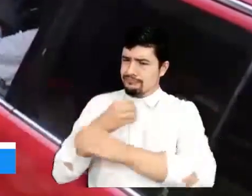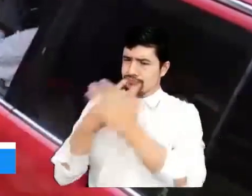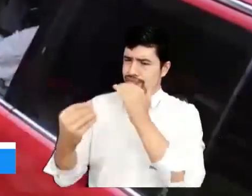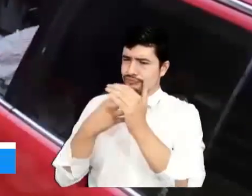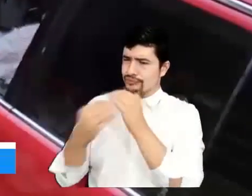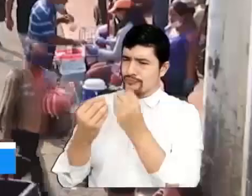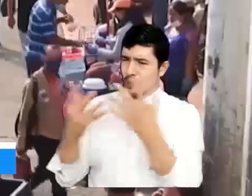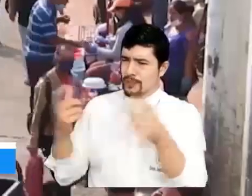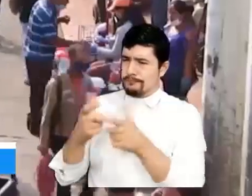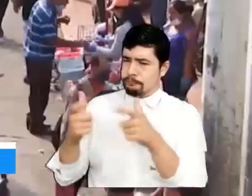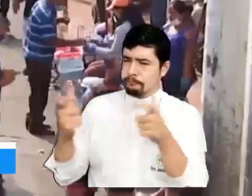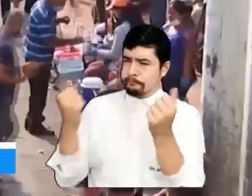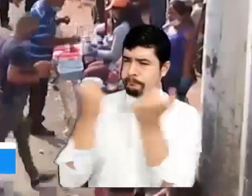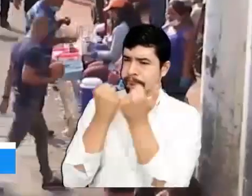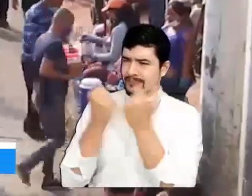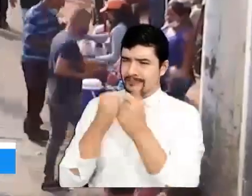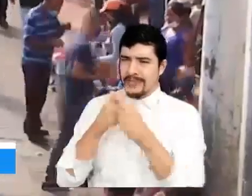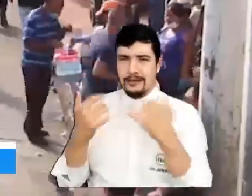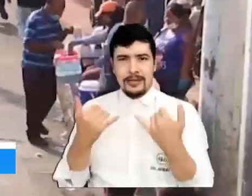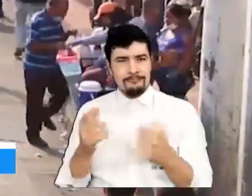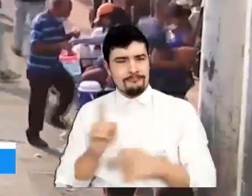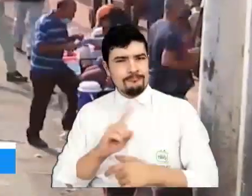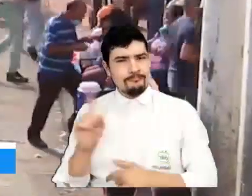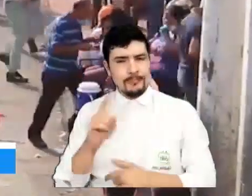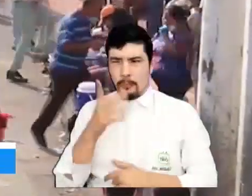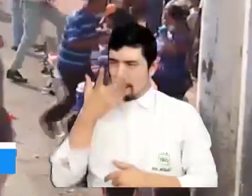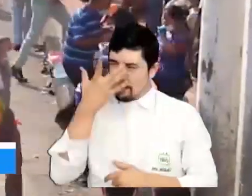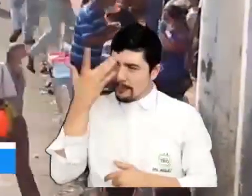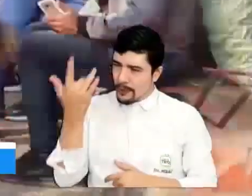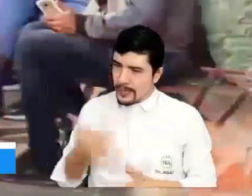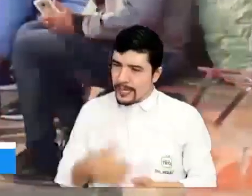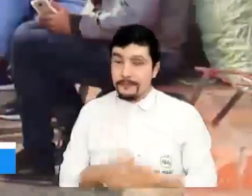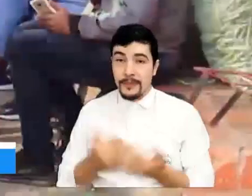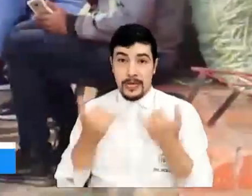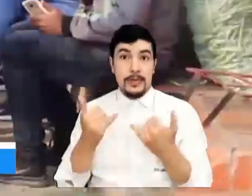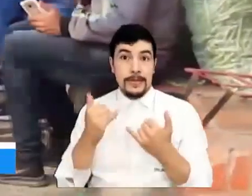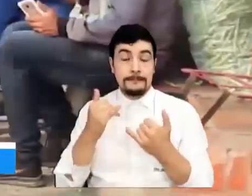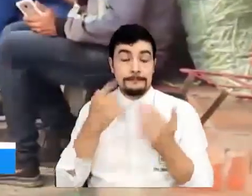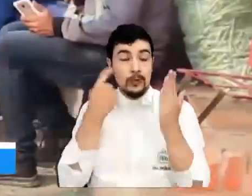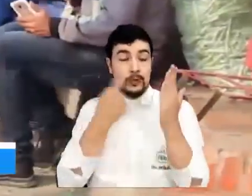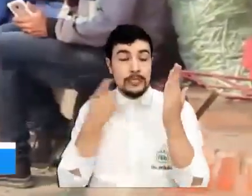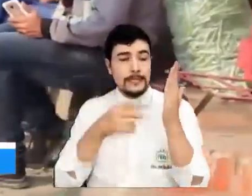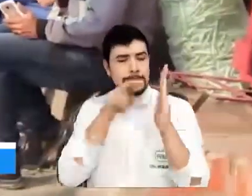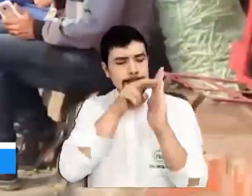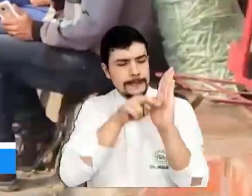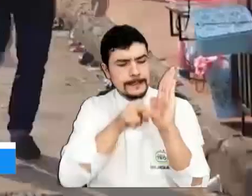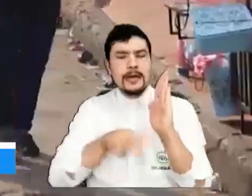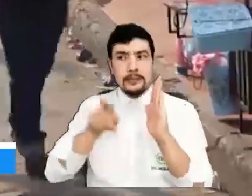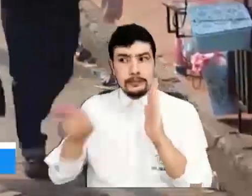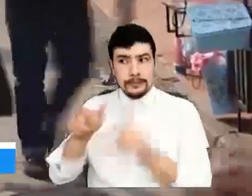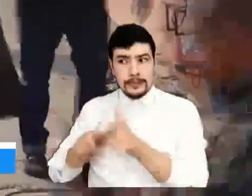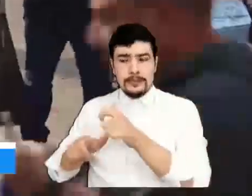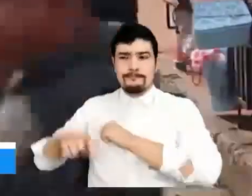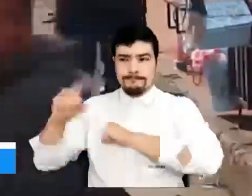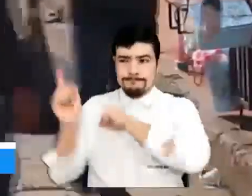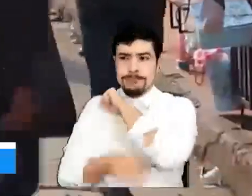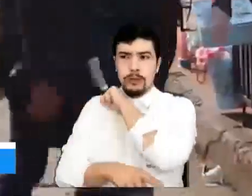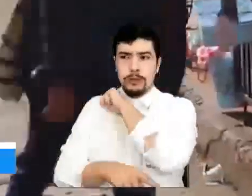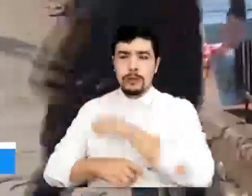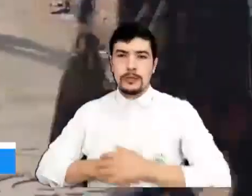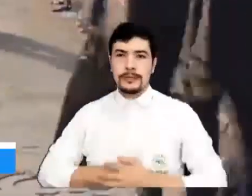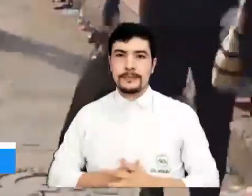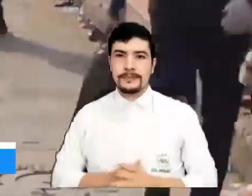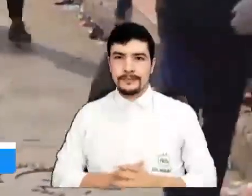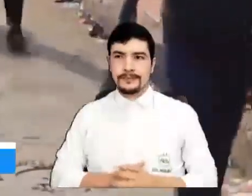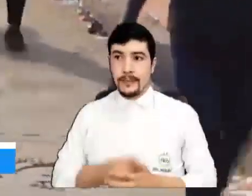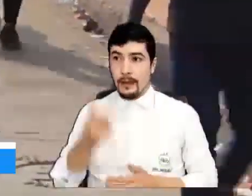mercado público de Ocaña. Cientos de personas salen a hacer sus compras en medio del aislamiento preventivo obligatorio, muchos de ellos sin